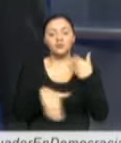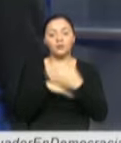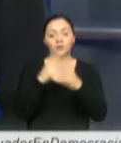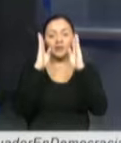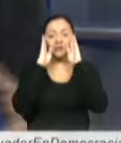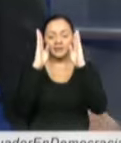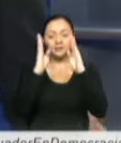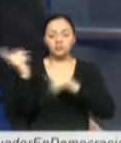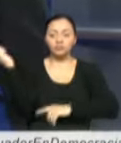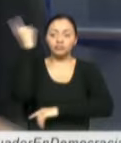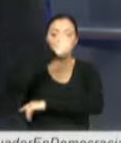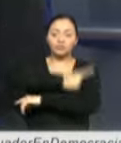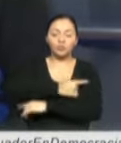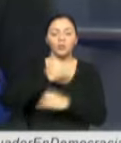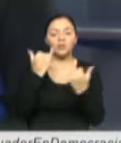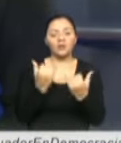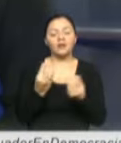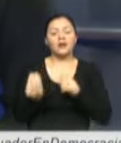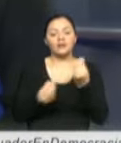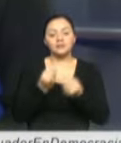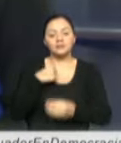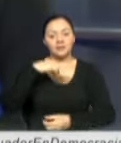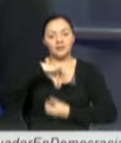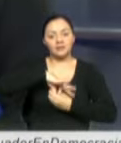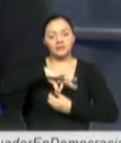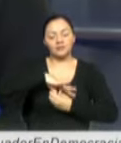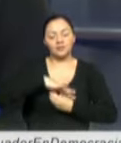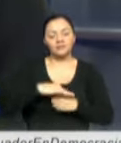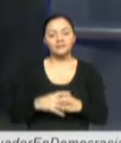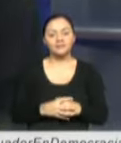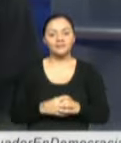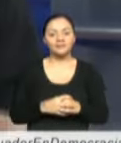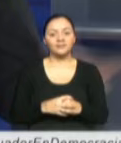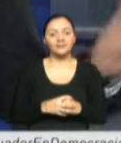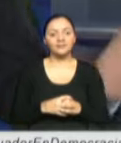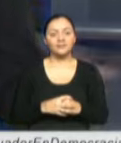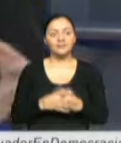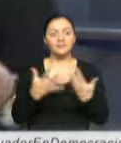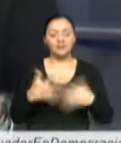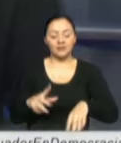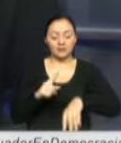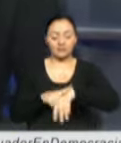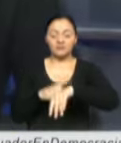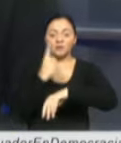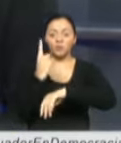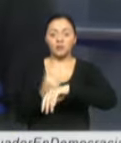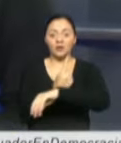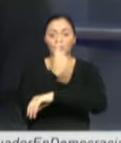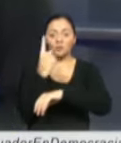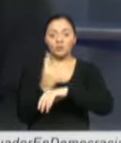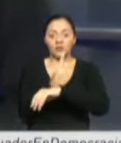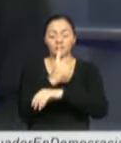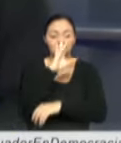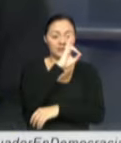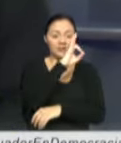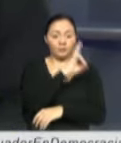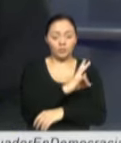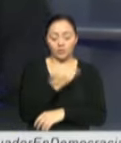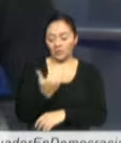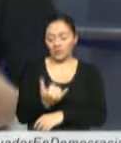atentos a todo lo que suceda en esta jornada electoral. Ha pasado ya una hora desde que se abrieron